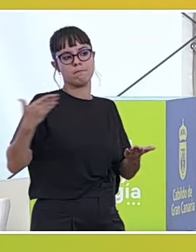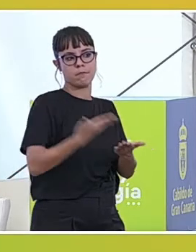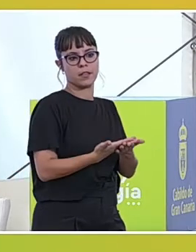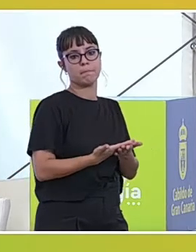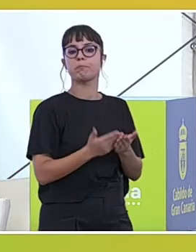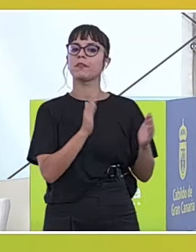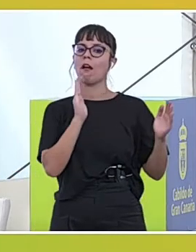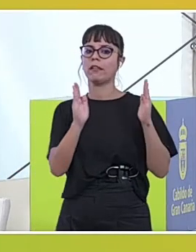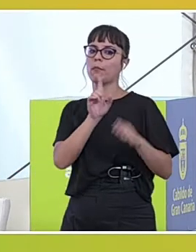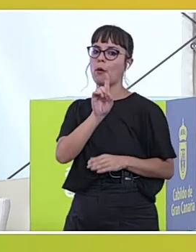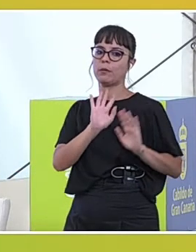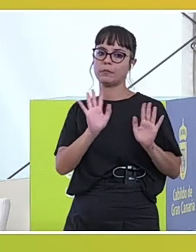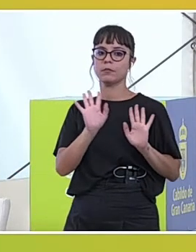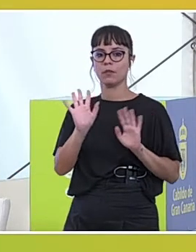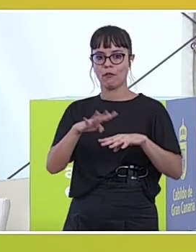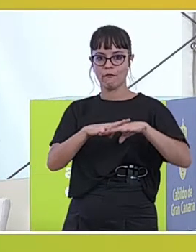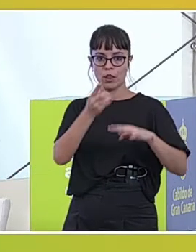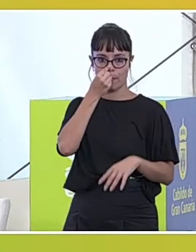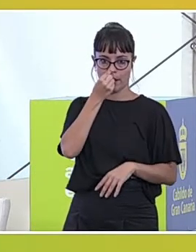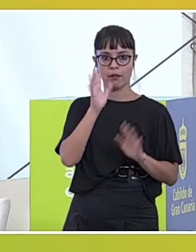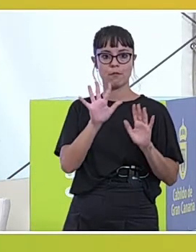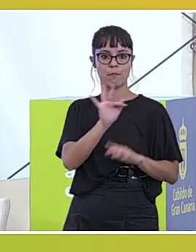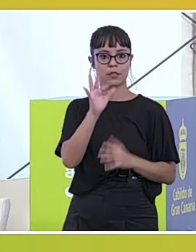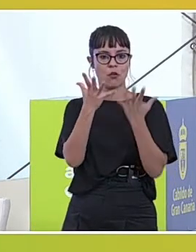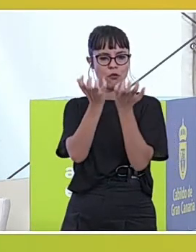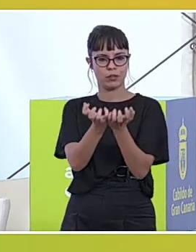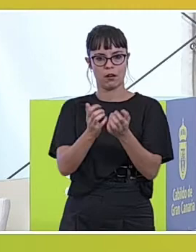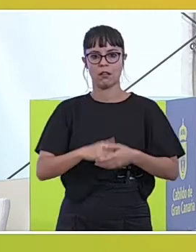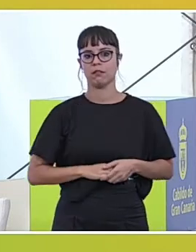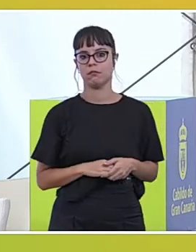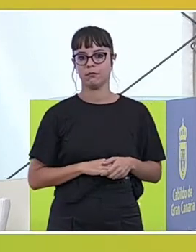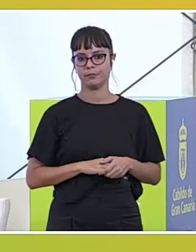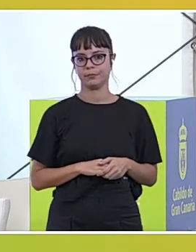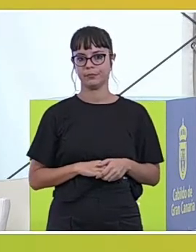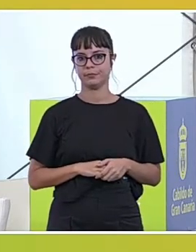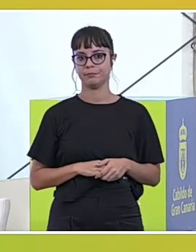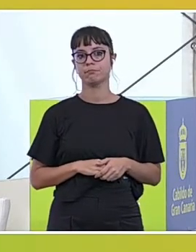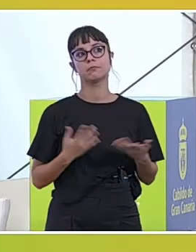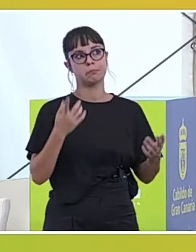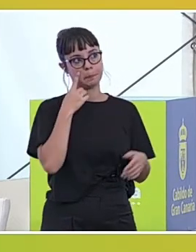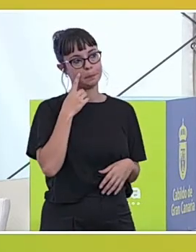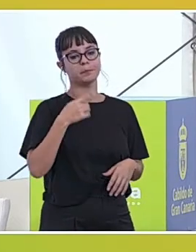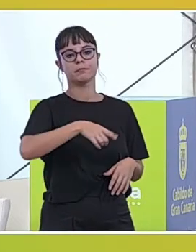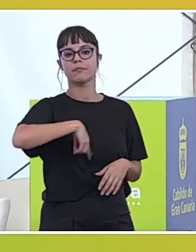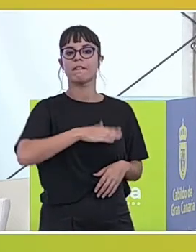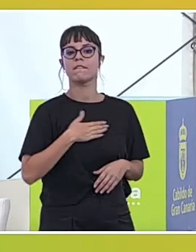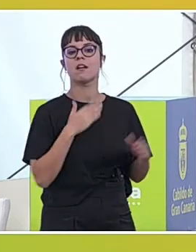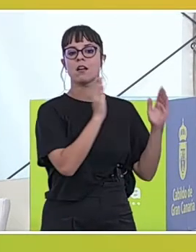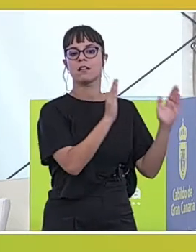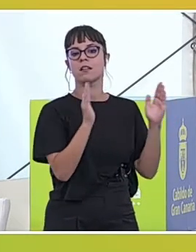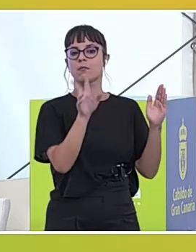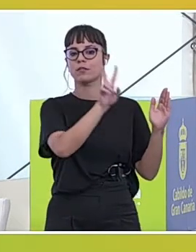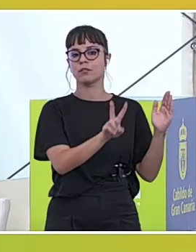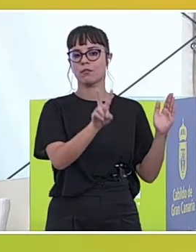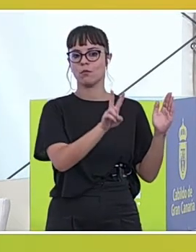pero con nanofiltración y concentrada, ¿vale? Oye, que nosotros queremos una salmuera de segunda etapa, pero